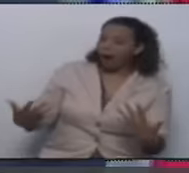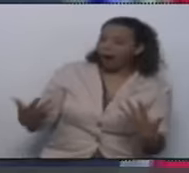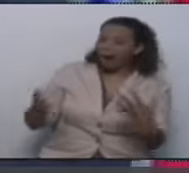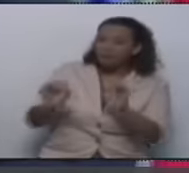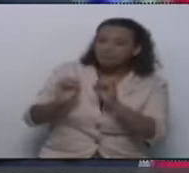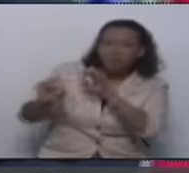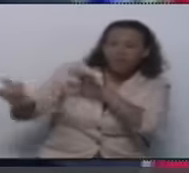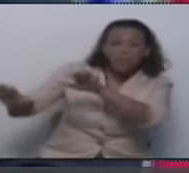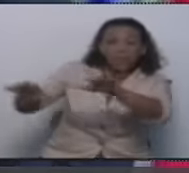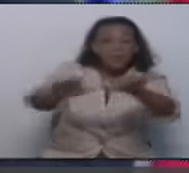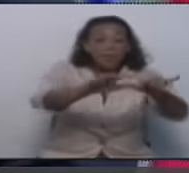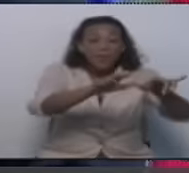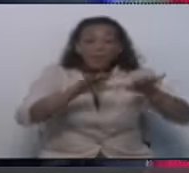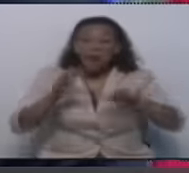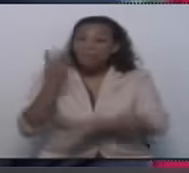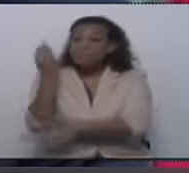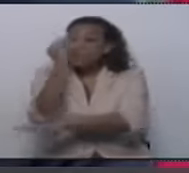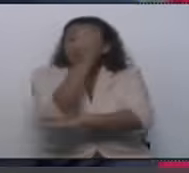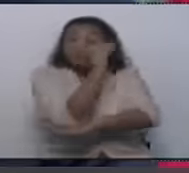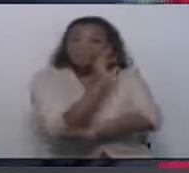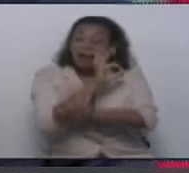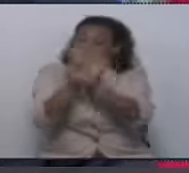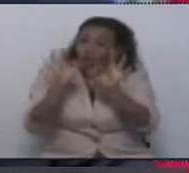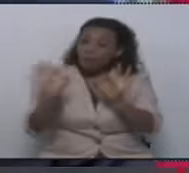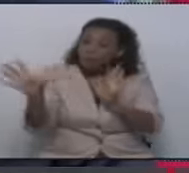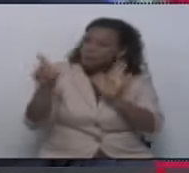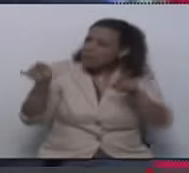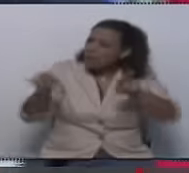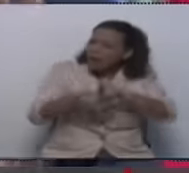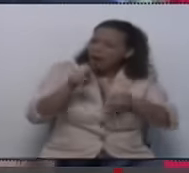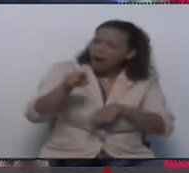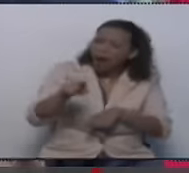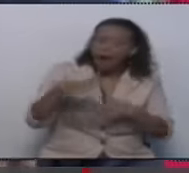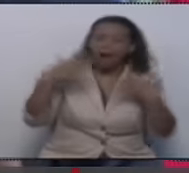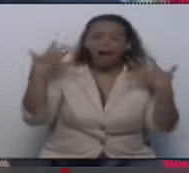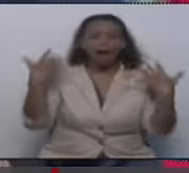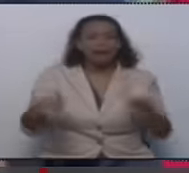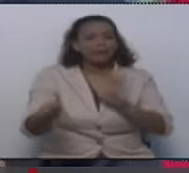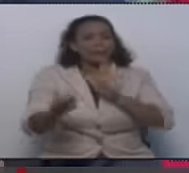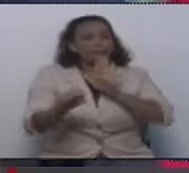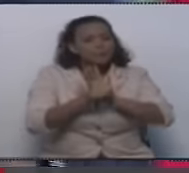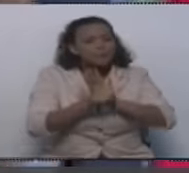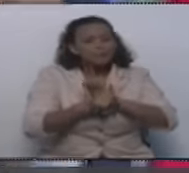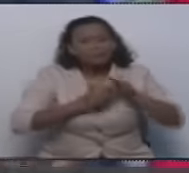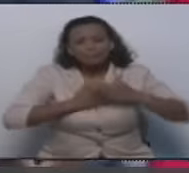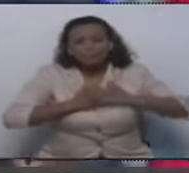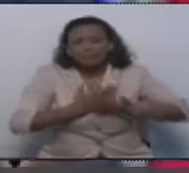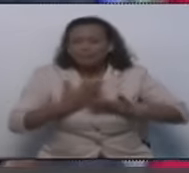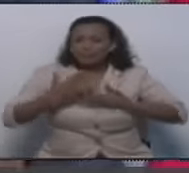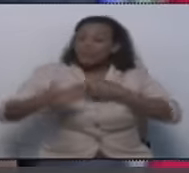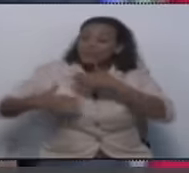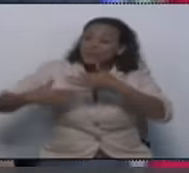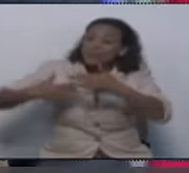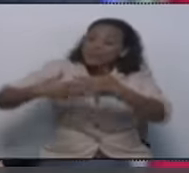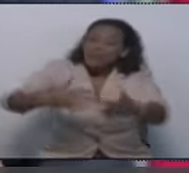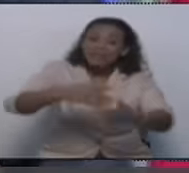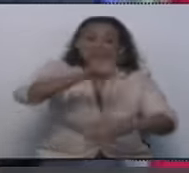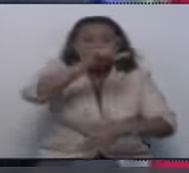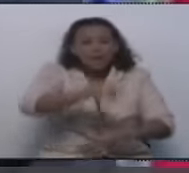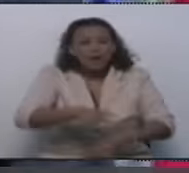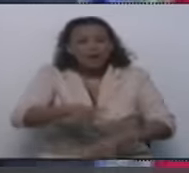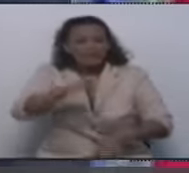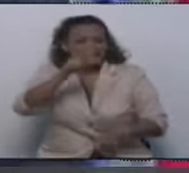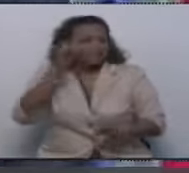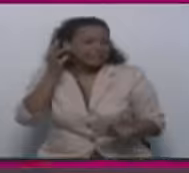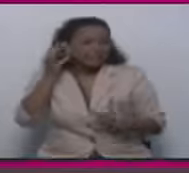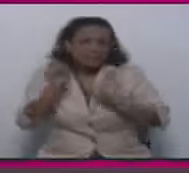en esos muñecos o en esas muñecas, fue todo un símbolo de la trascendencia de esa mujer